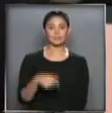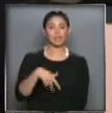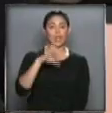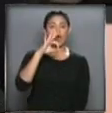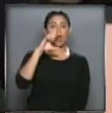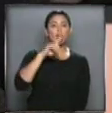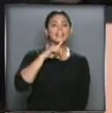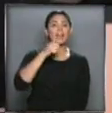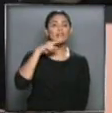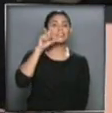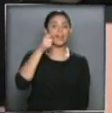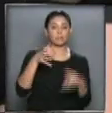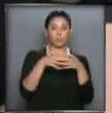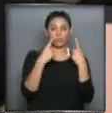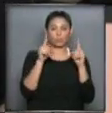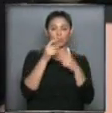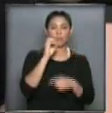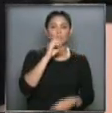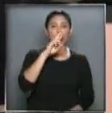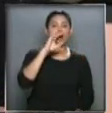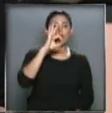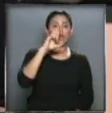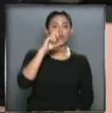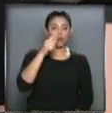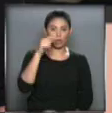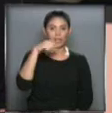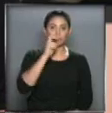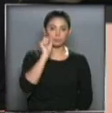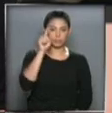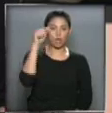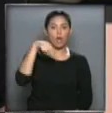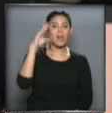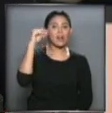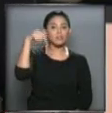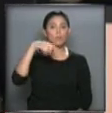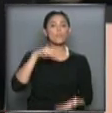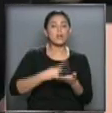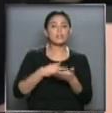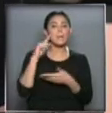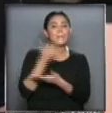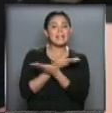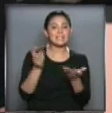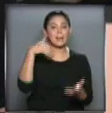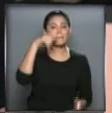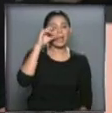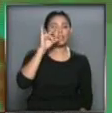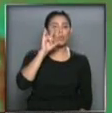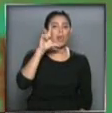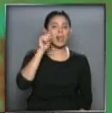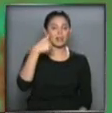Octavia es el nombre de la banda de rock más importante de Bolivia. Están en esta noche en la ciudad de Buenos Aires presentando Medular en el ND